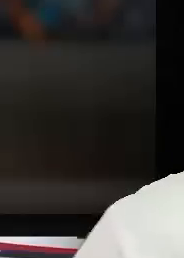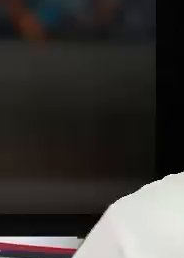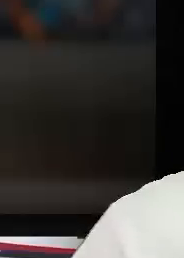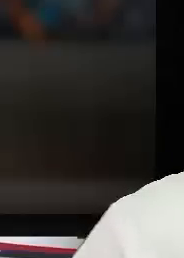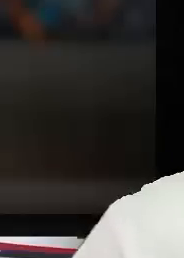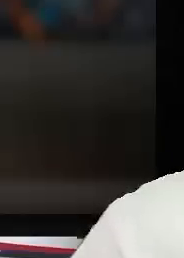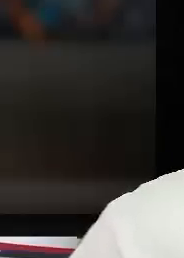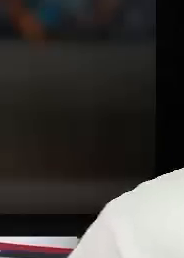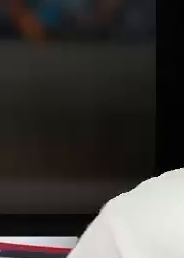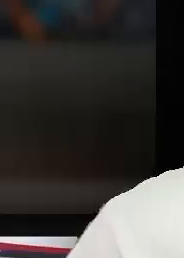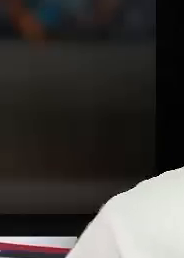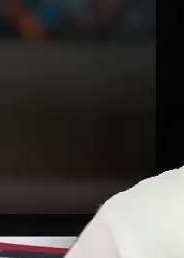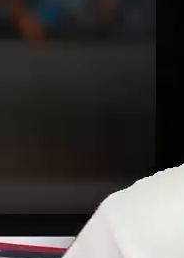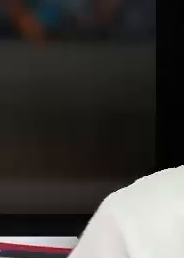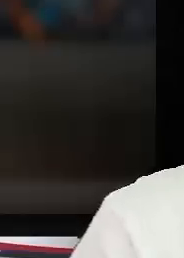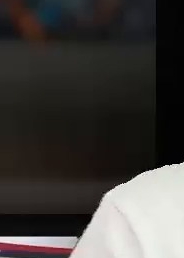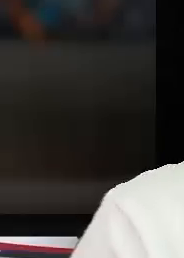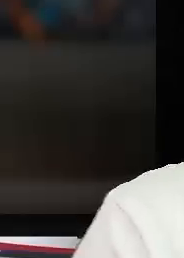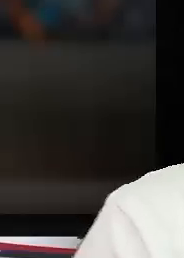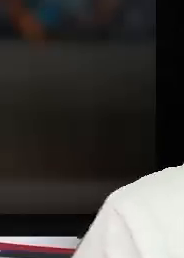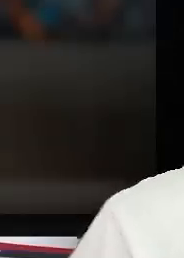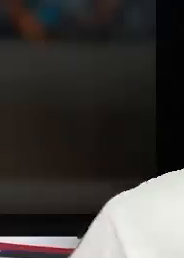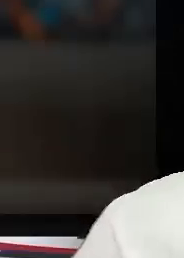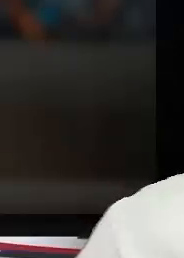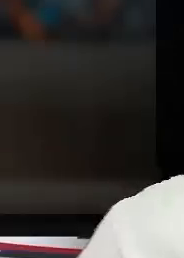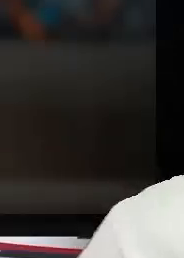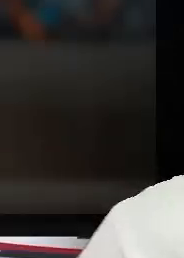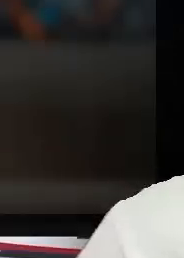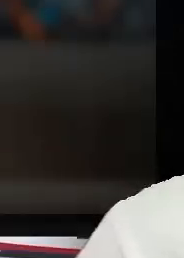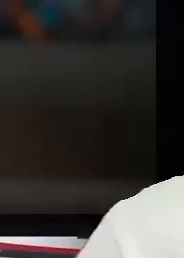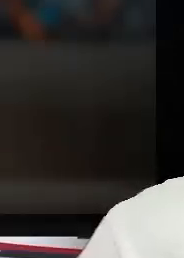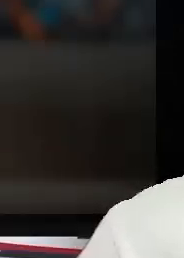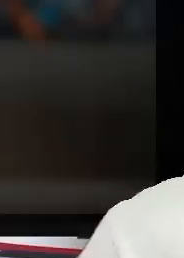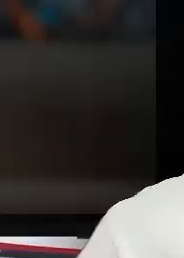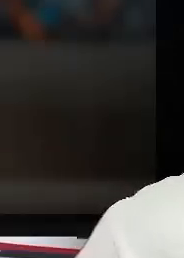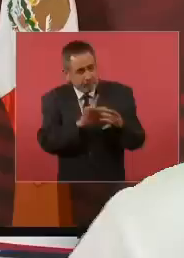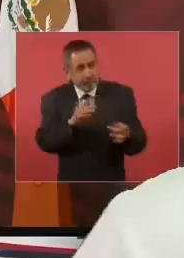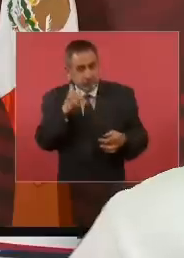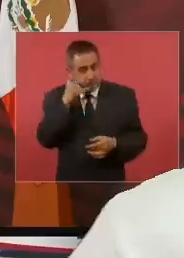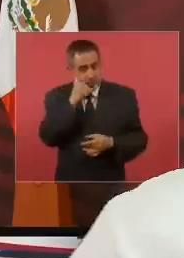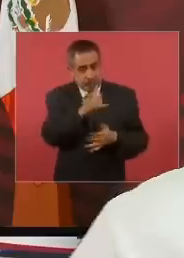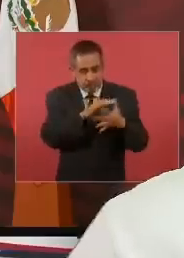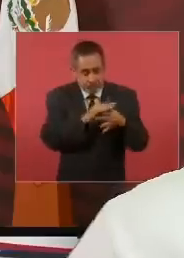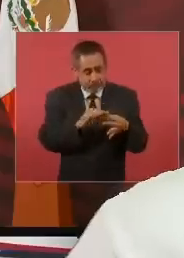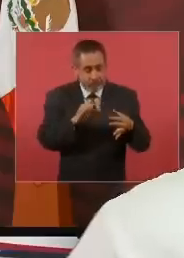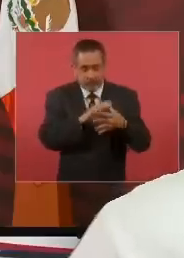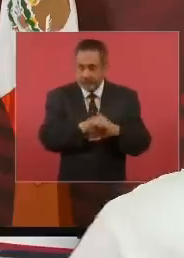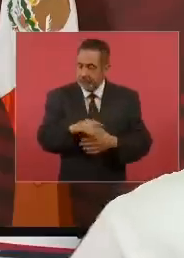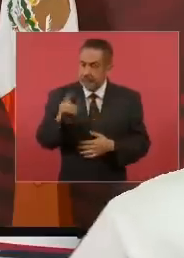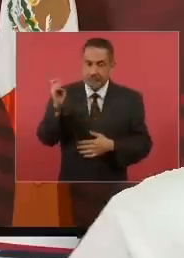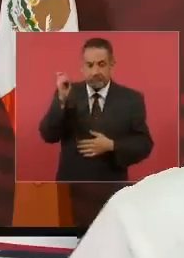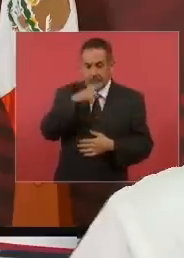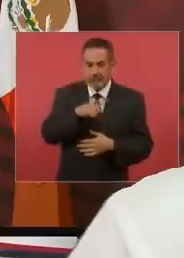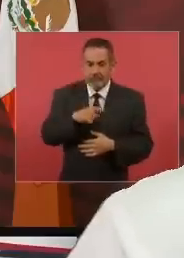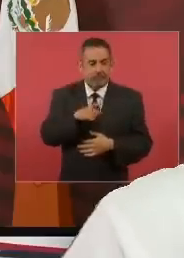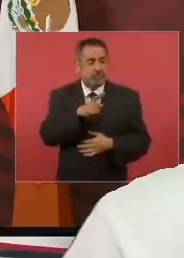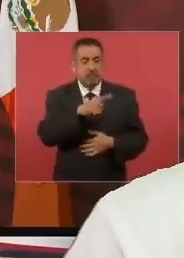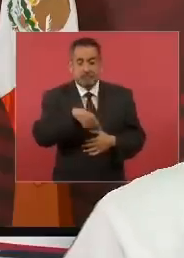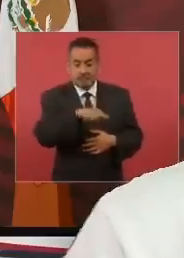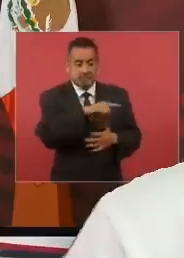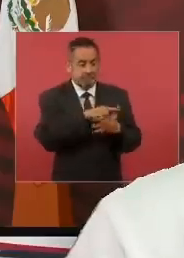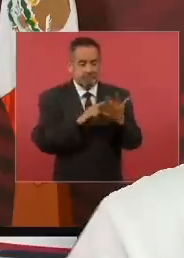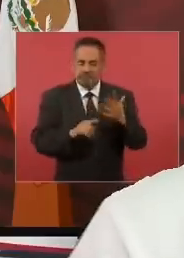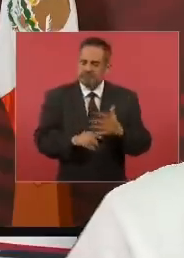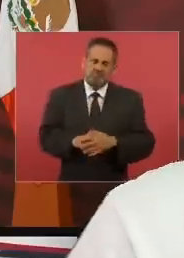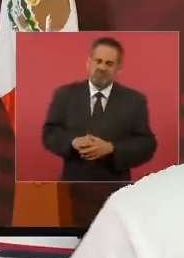y todo esto viene a propósito de lo sucedido Hace unos días durante el show cómico mañanero resulta que Andrés Manuel López Obrador reconoció